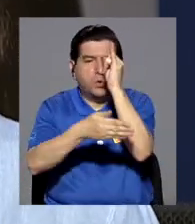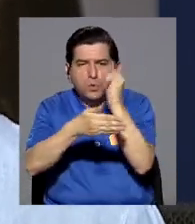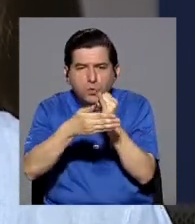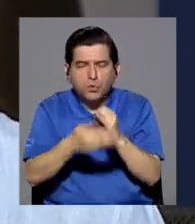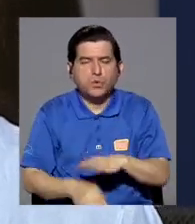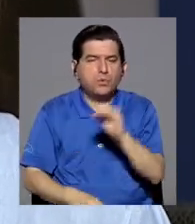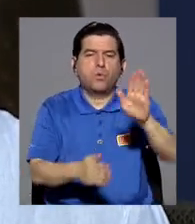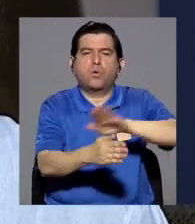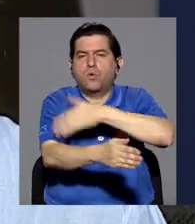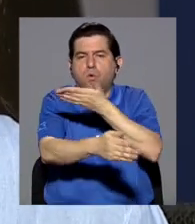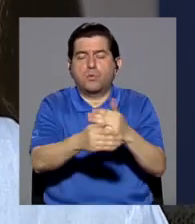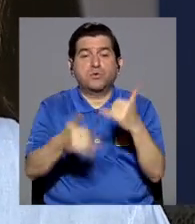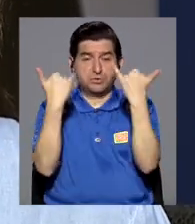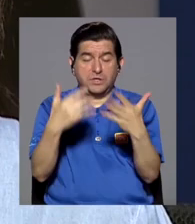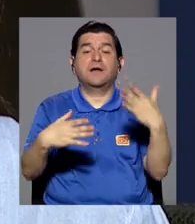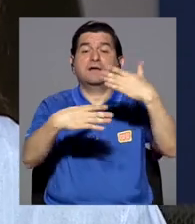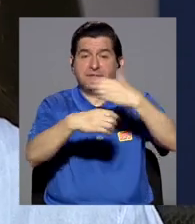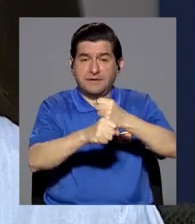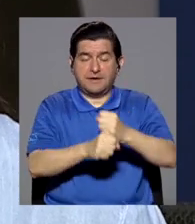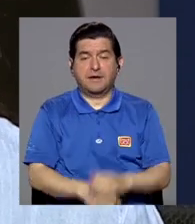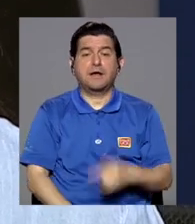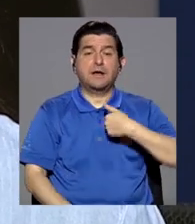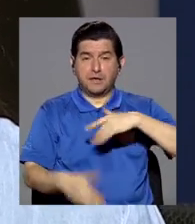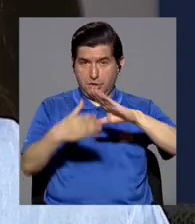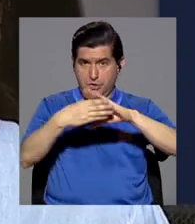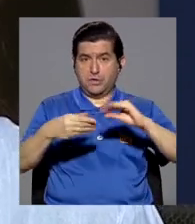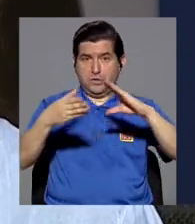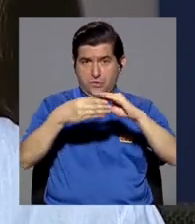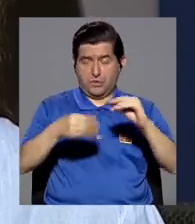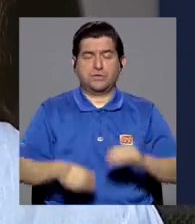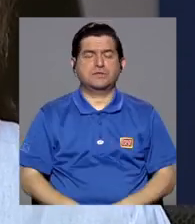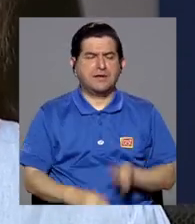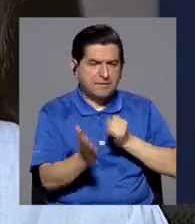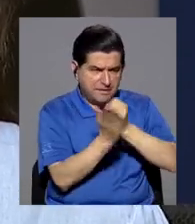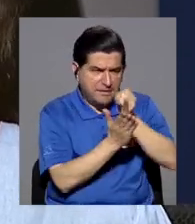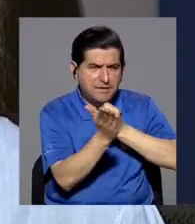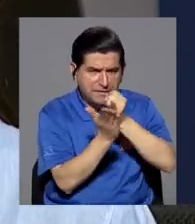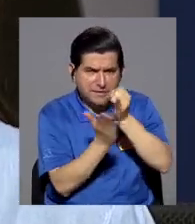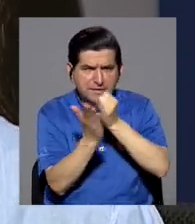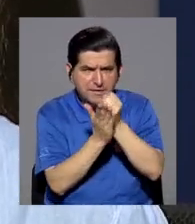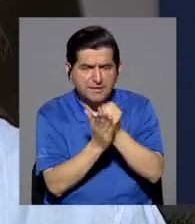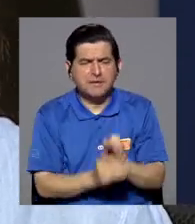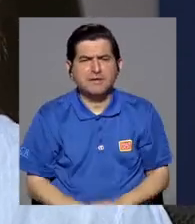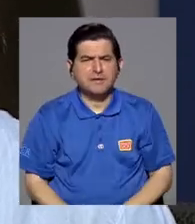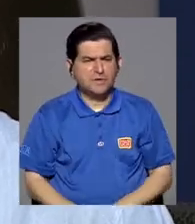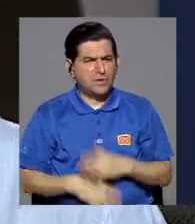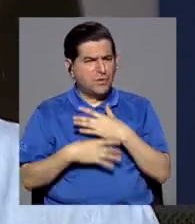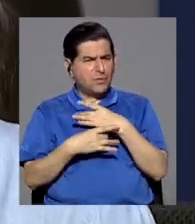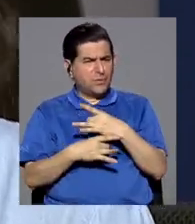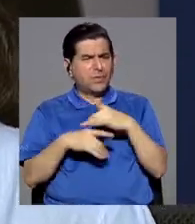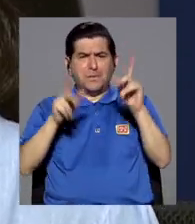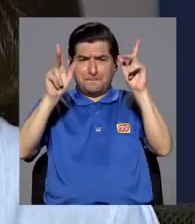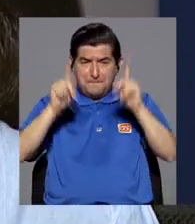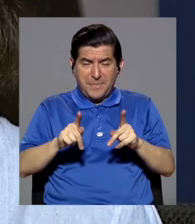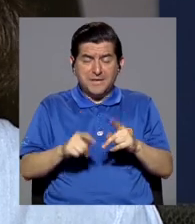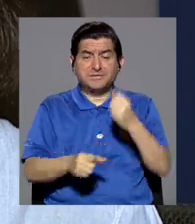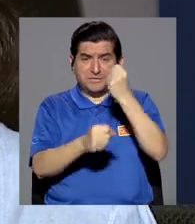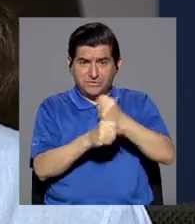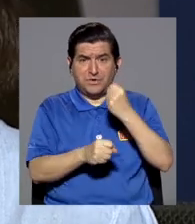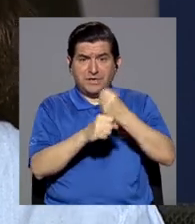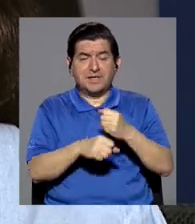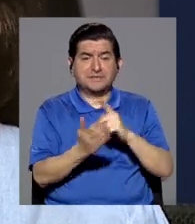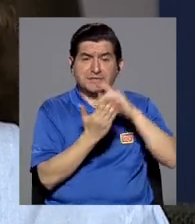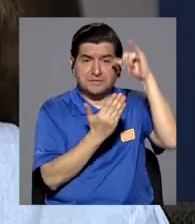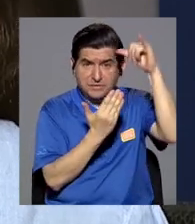grupos de música y es algo que se ha estado haciendo y te puedo contar a partir de investigaciones que lo interesante es que las personas que vienen a trabajar